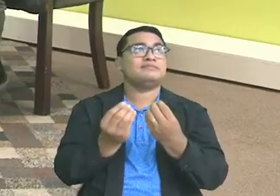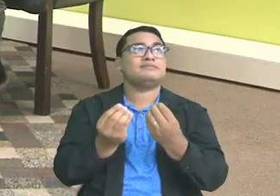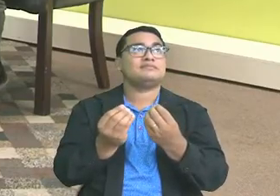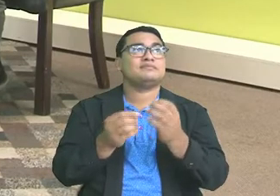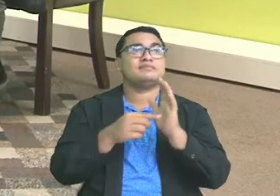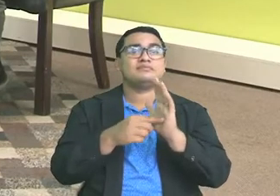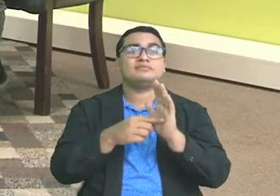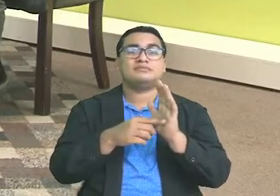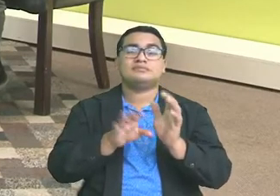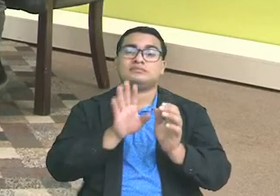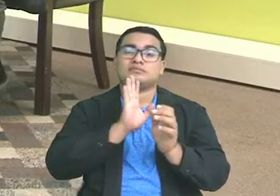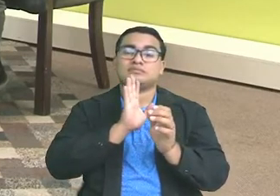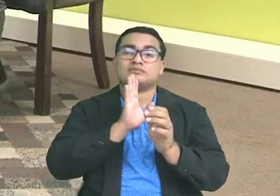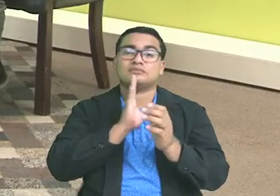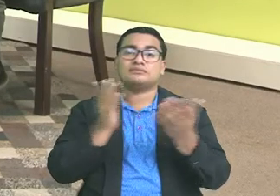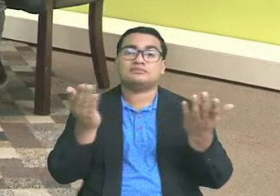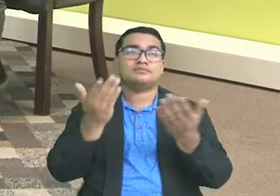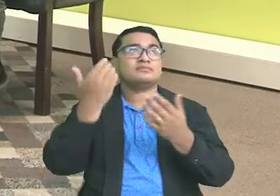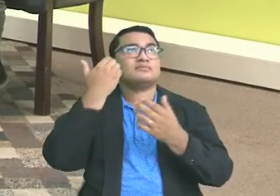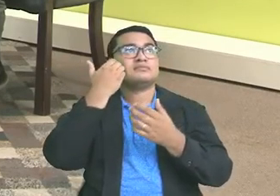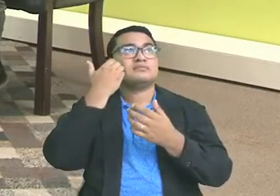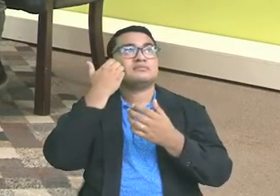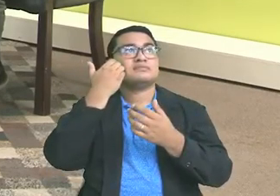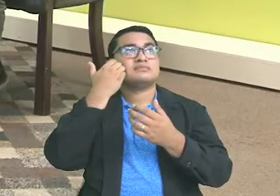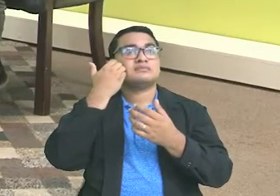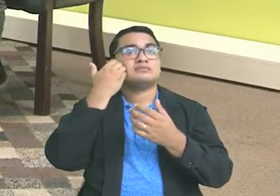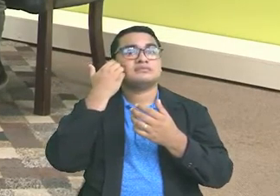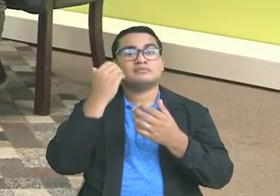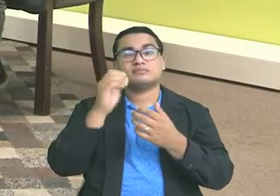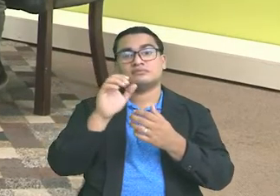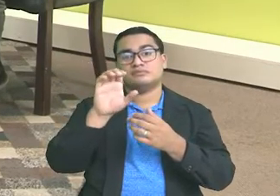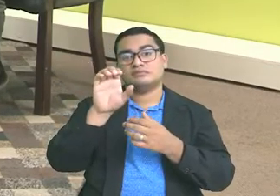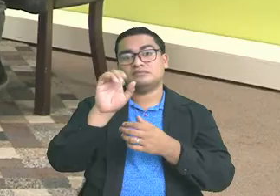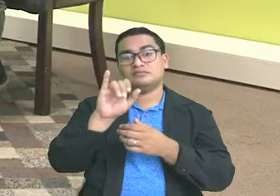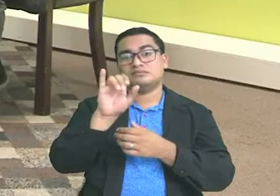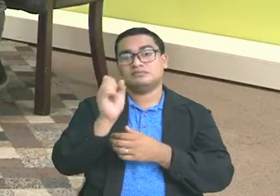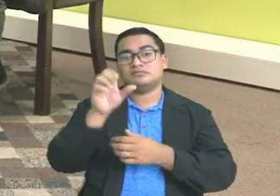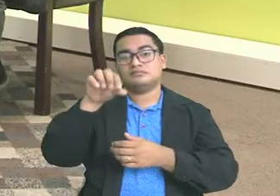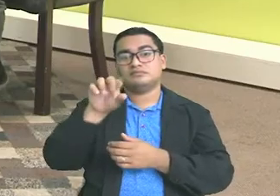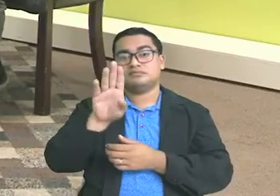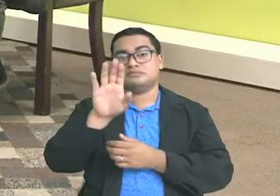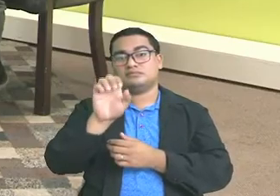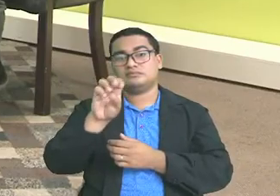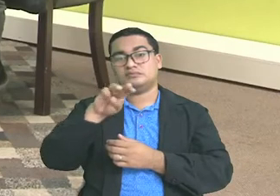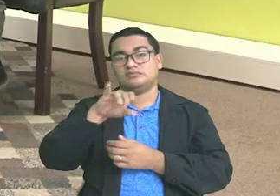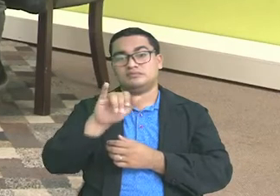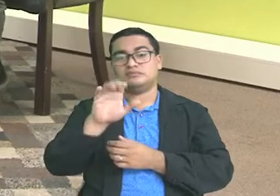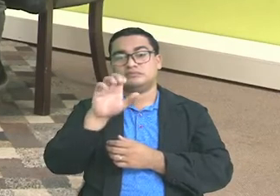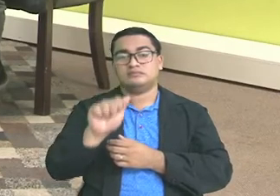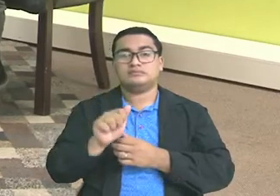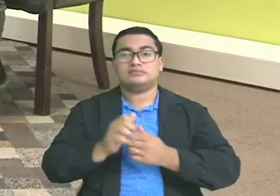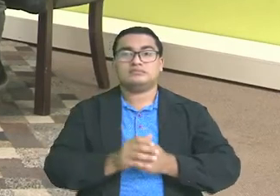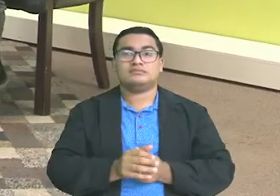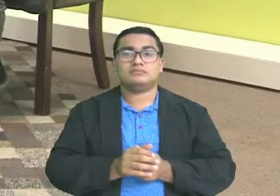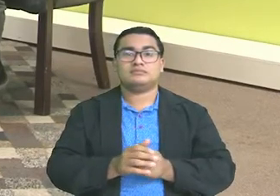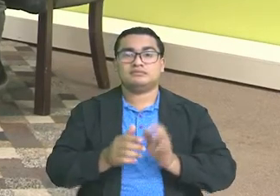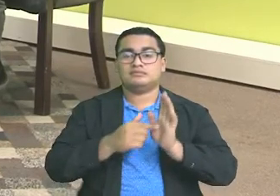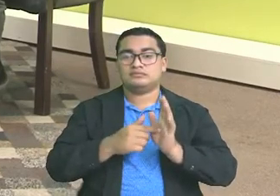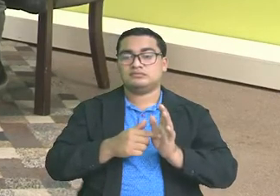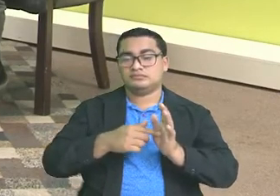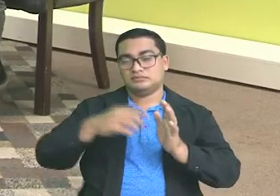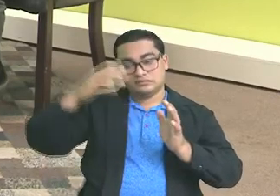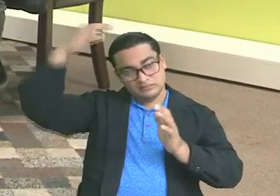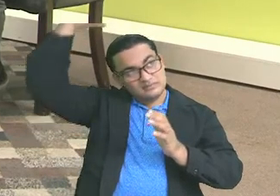estamos hablando de enfermedad cerebrovascular isquémica. Isquémica. ¿Verdad? Que sería lo contrario. Ahí no es que se rompe un